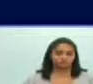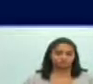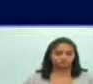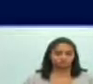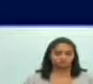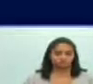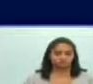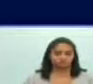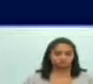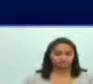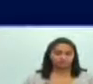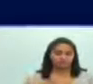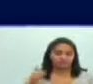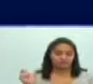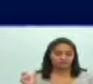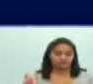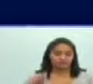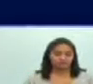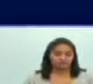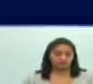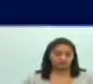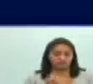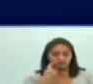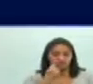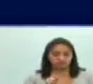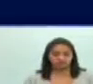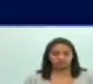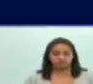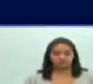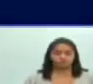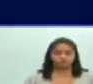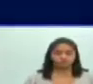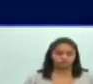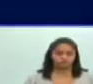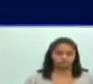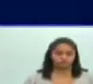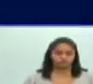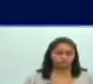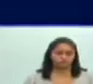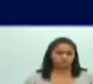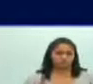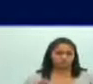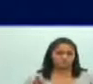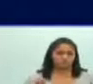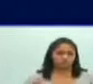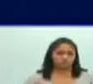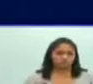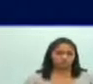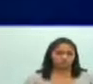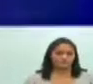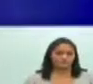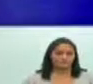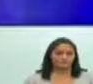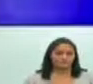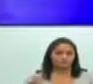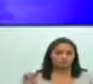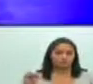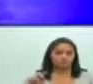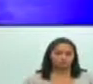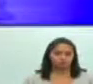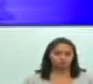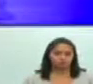la palabra del día. Pero ¿qué ocurre con el pronombre un? Que es objetivo